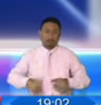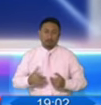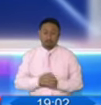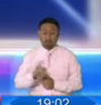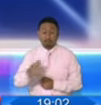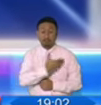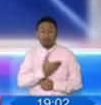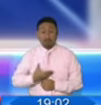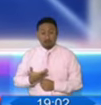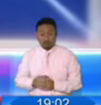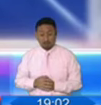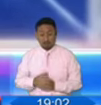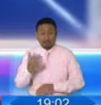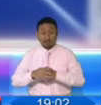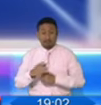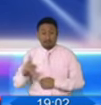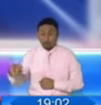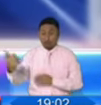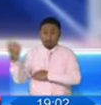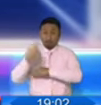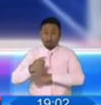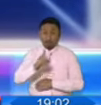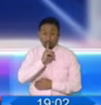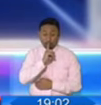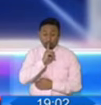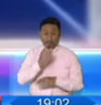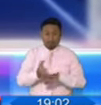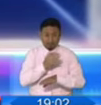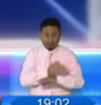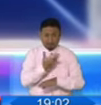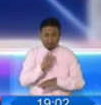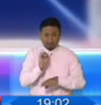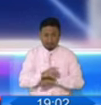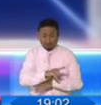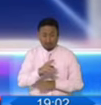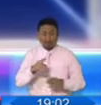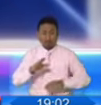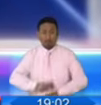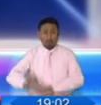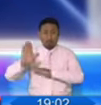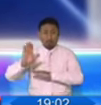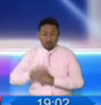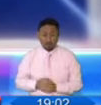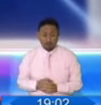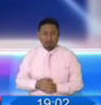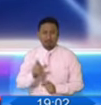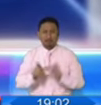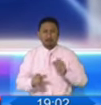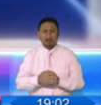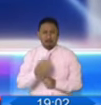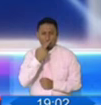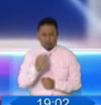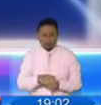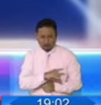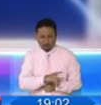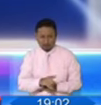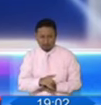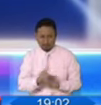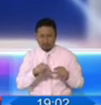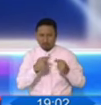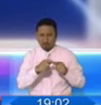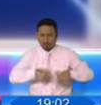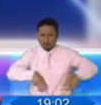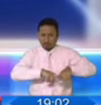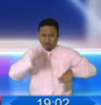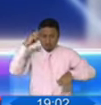presidente Lenín Moreno me lo haya pedido cuando expresé mi rechazo a los nombramientos de gente de los Bucarán en puestos claves del